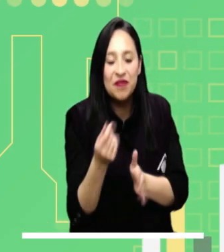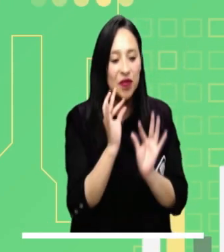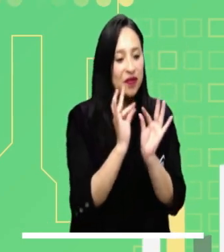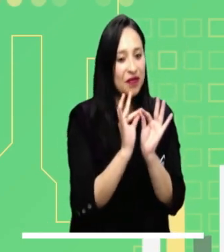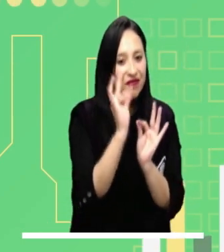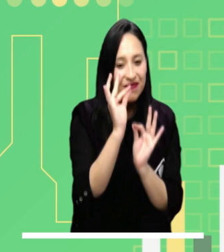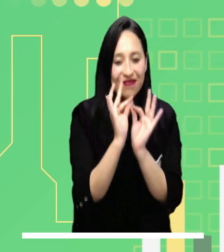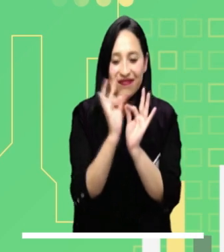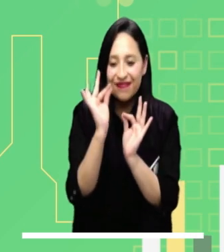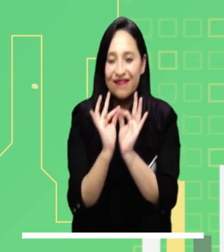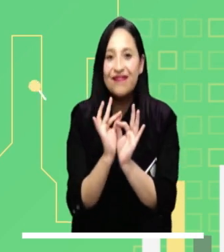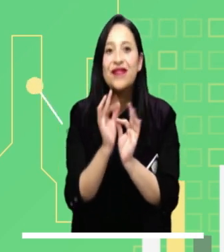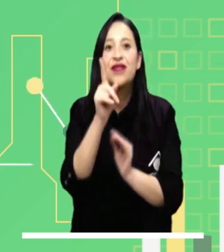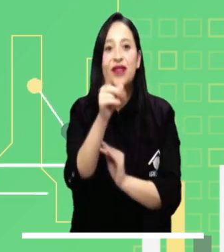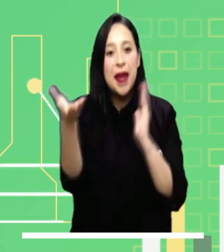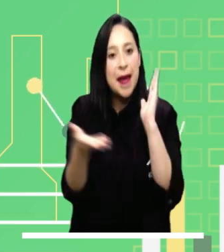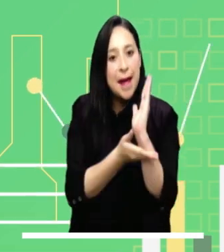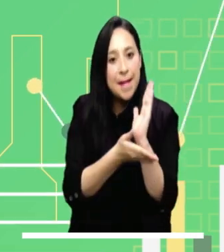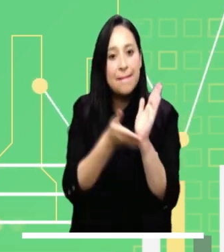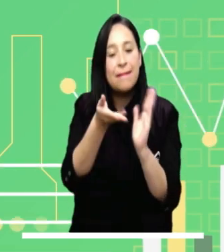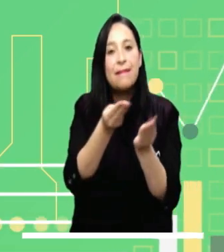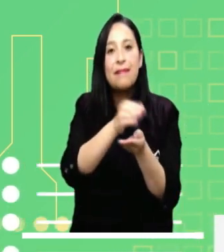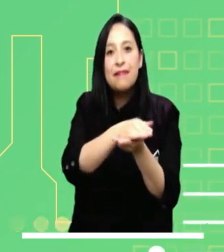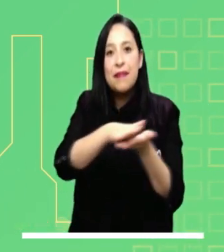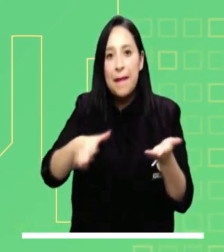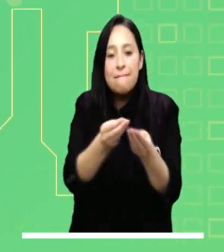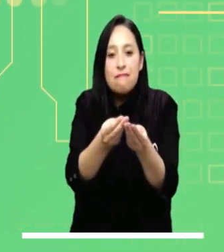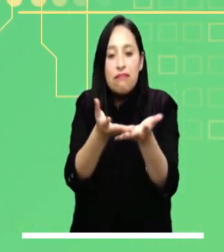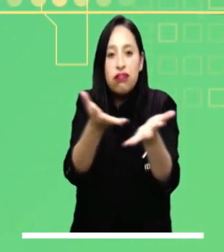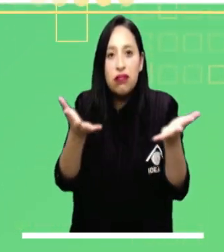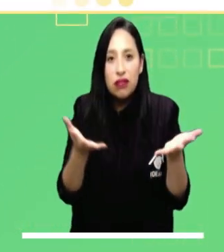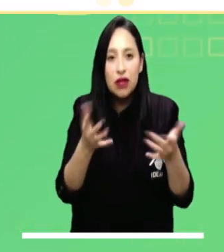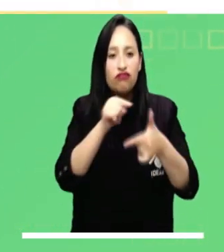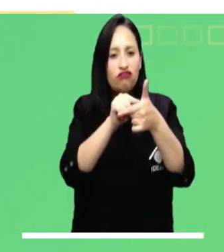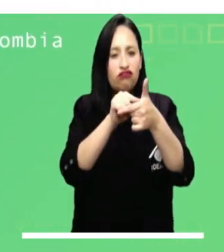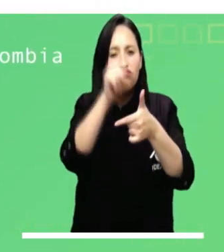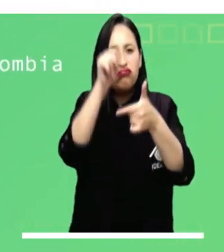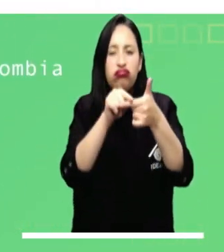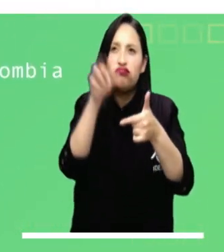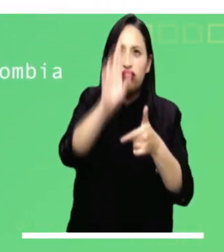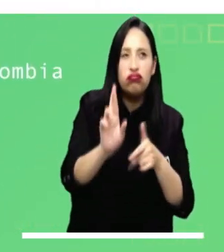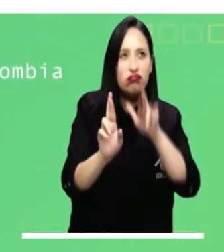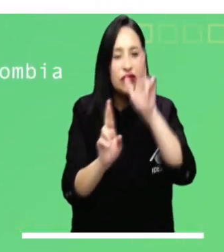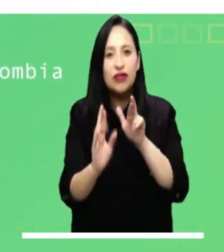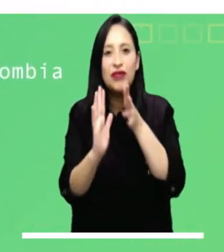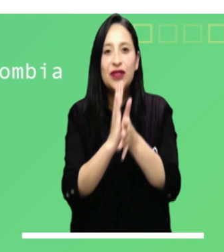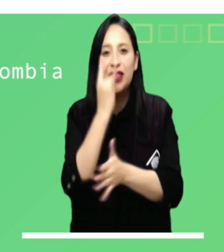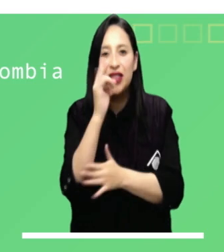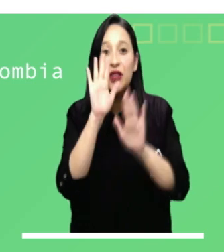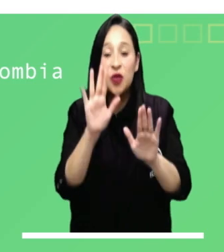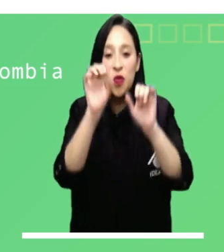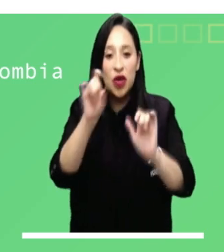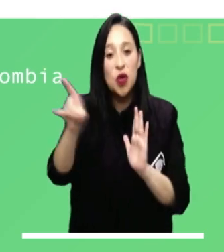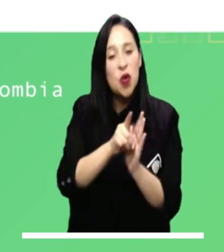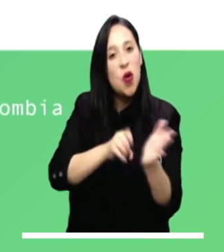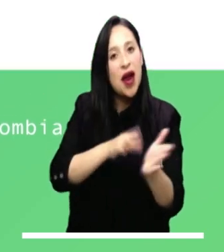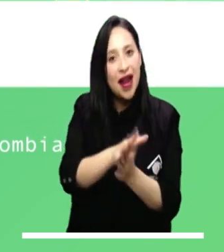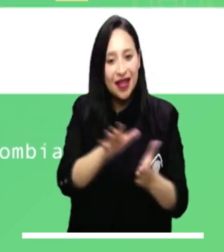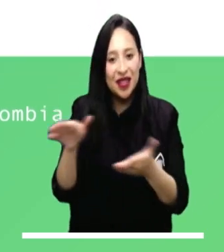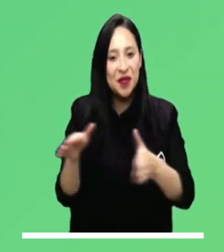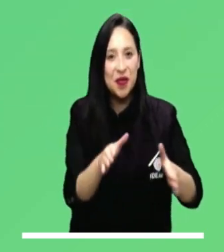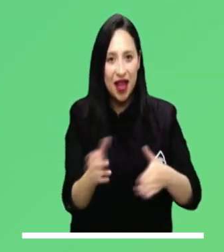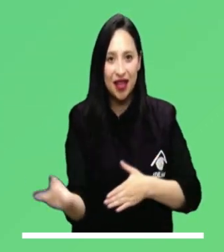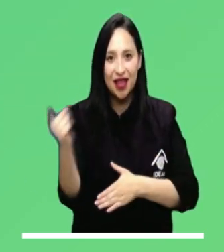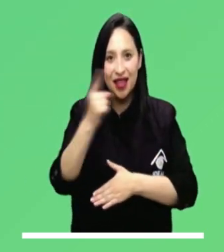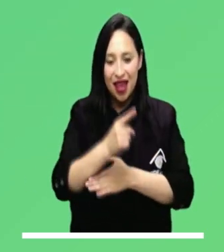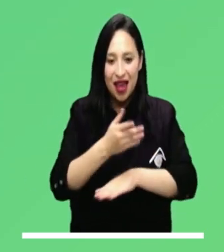principales alertas tempranas. Información detallada a nivel municipal, cifras de deforestación, estadísticas de rayos y otros